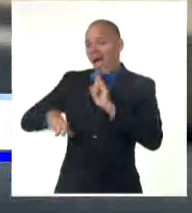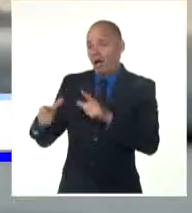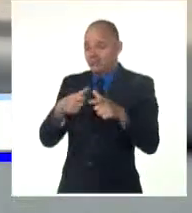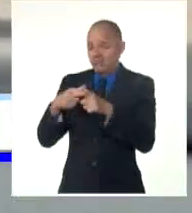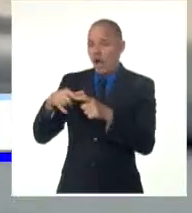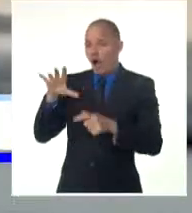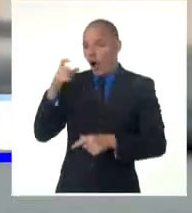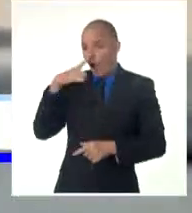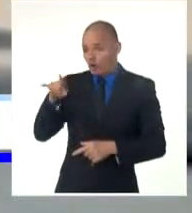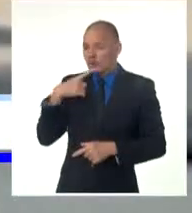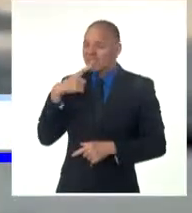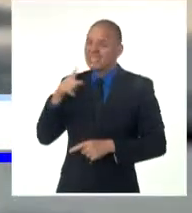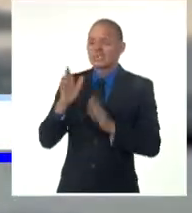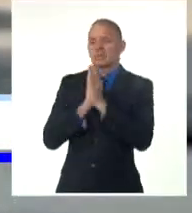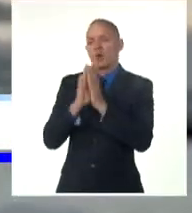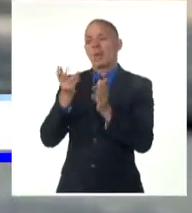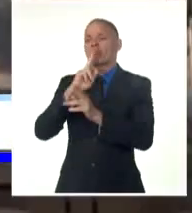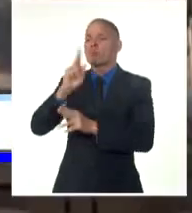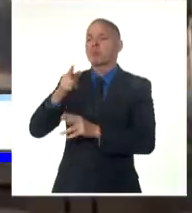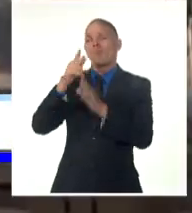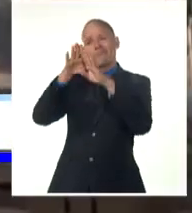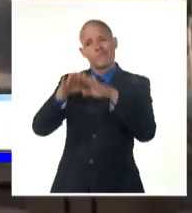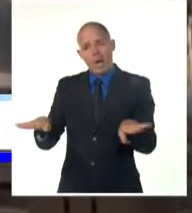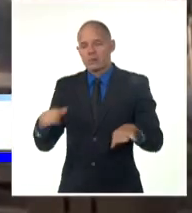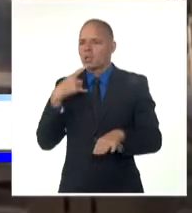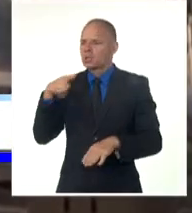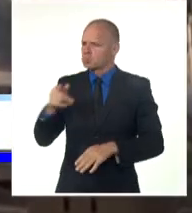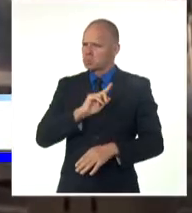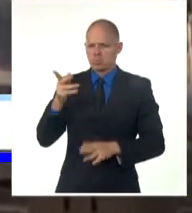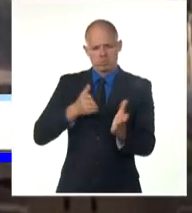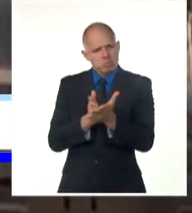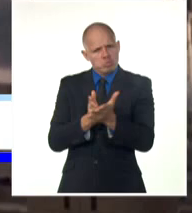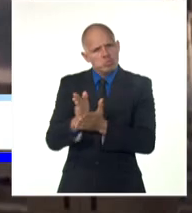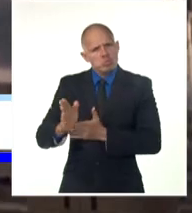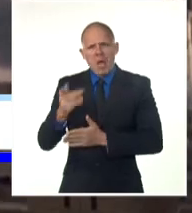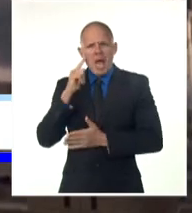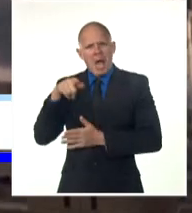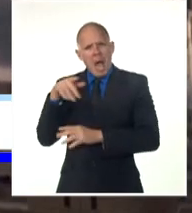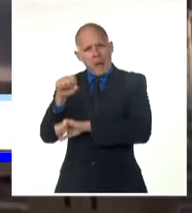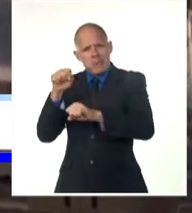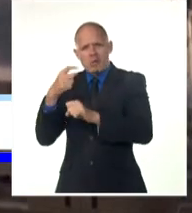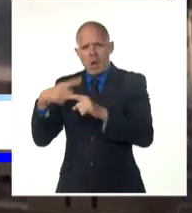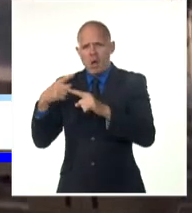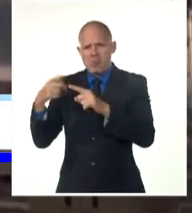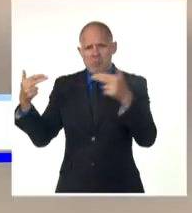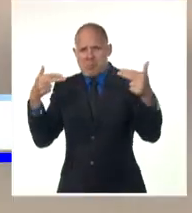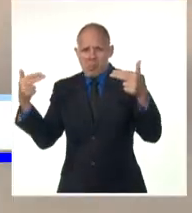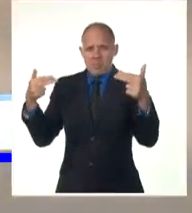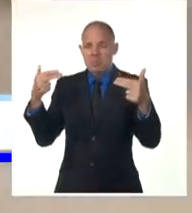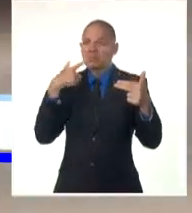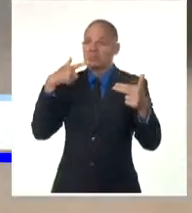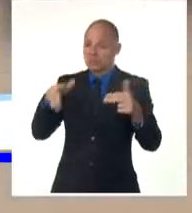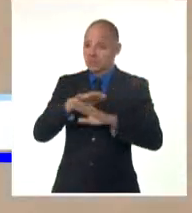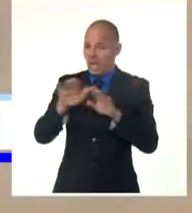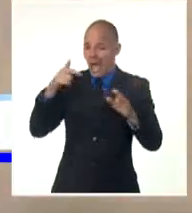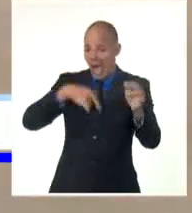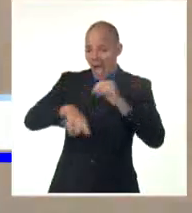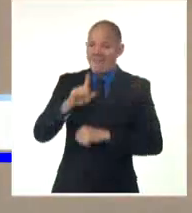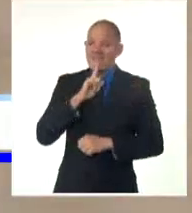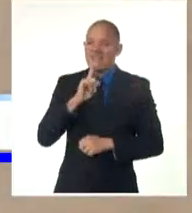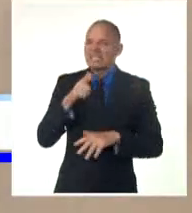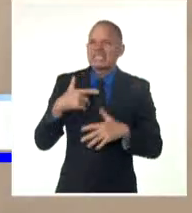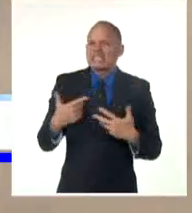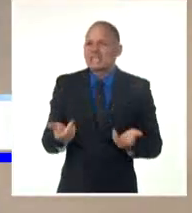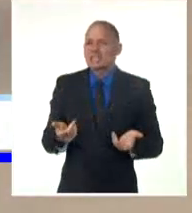internacionales al cese el fuego, los enfrentamientos continúan en Jartum, la capital, y otras zonas del país africano. Los bombardeos de este viernes apagaron